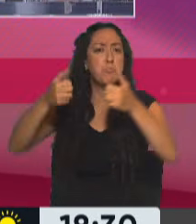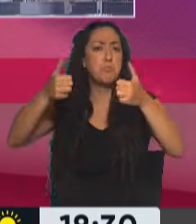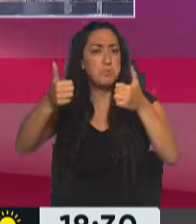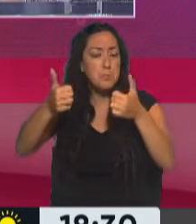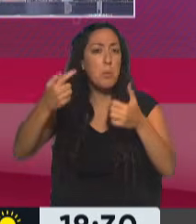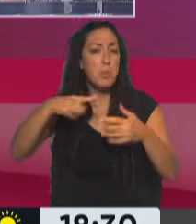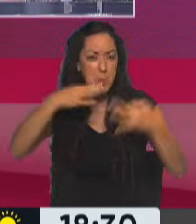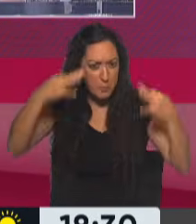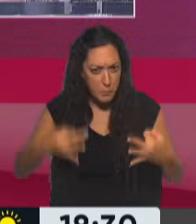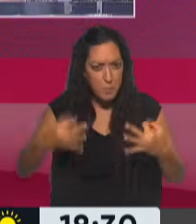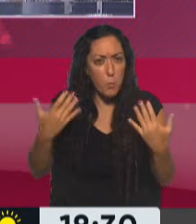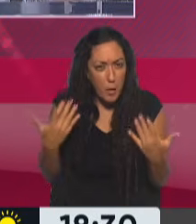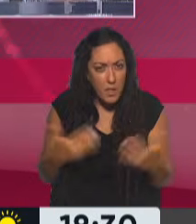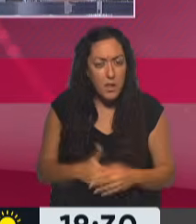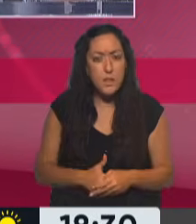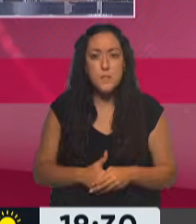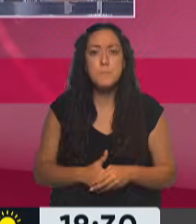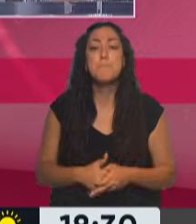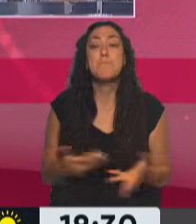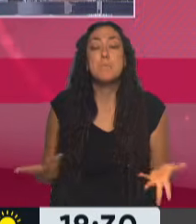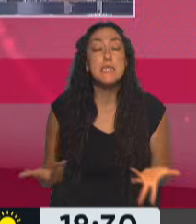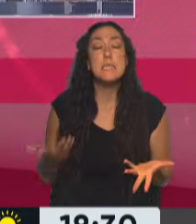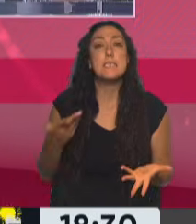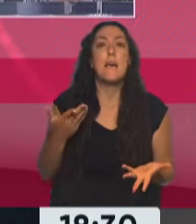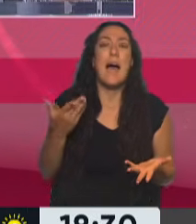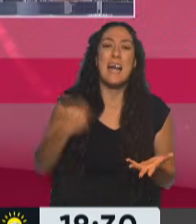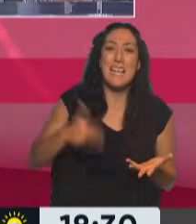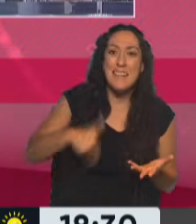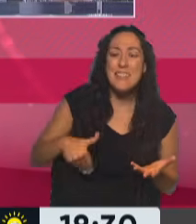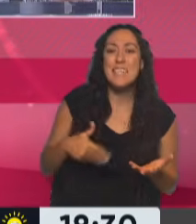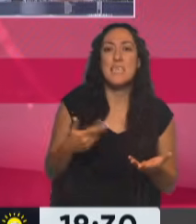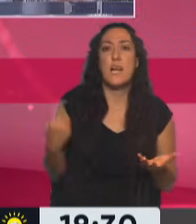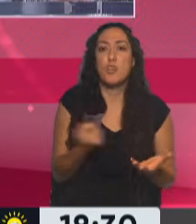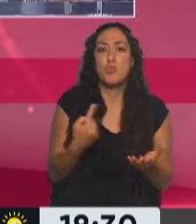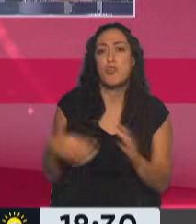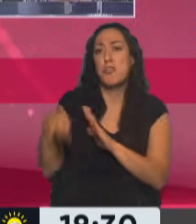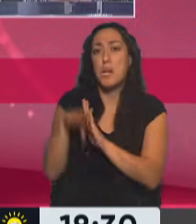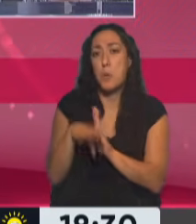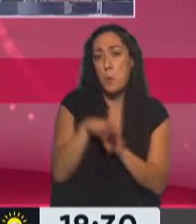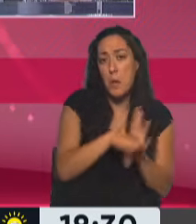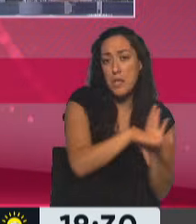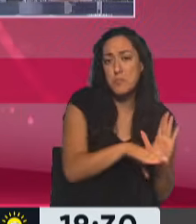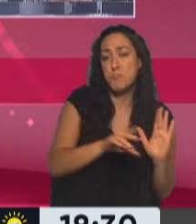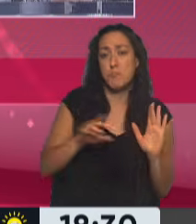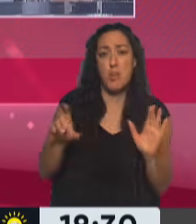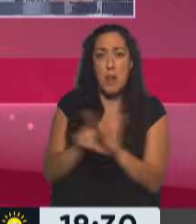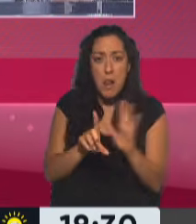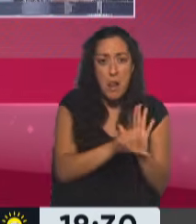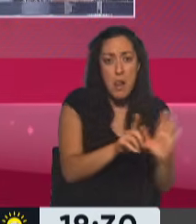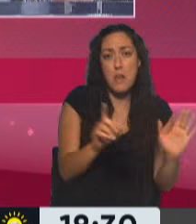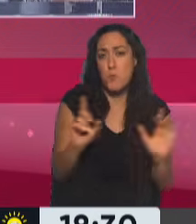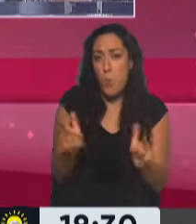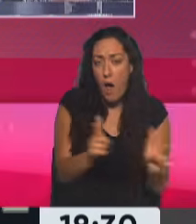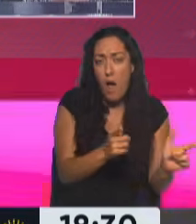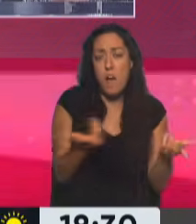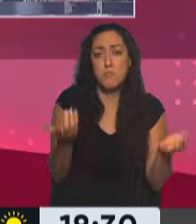está planteado, uno podría tomar parámetros en Argentina, que nosotros no tenemos regulaciones en los colegios, que es el primer